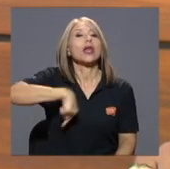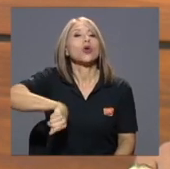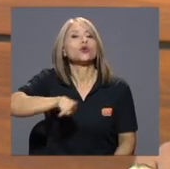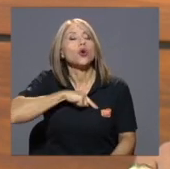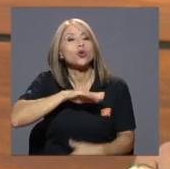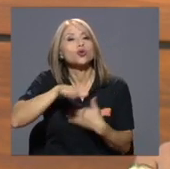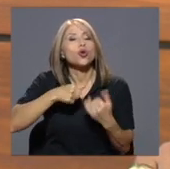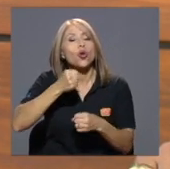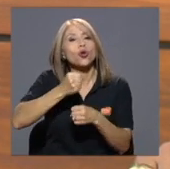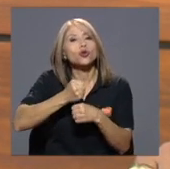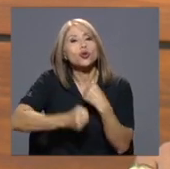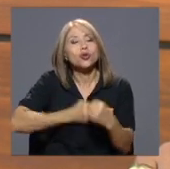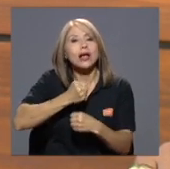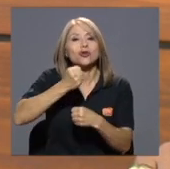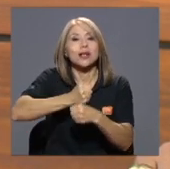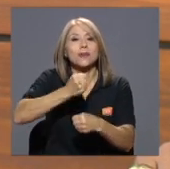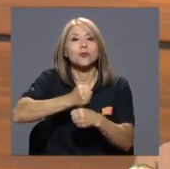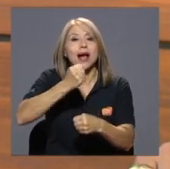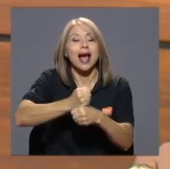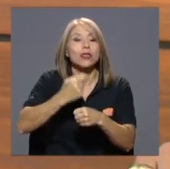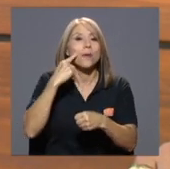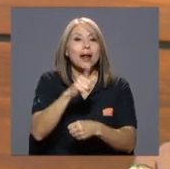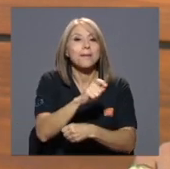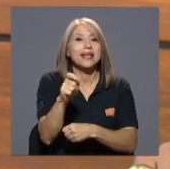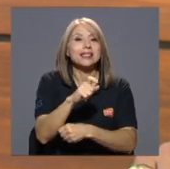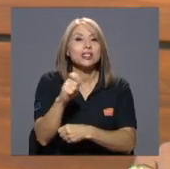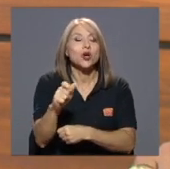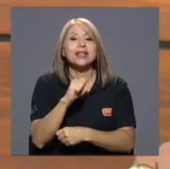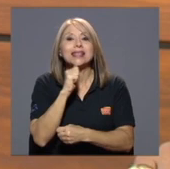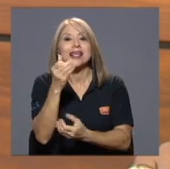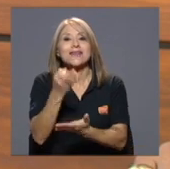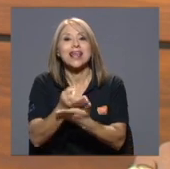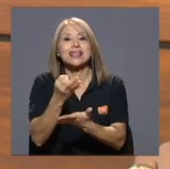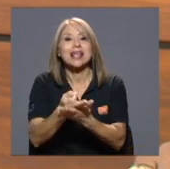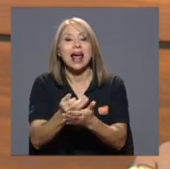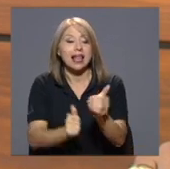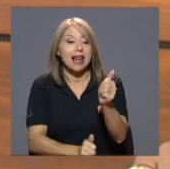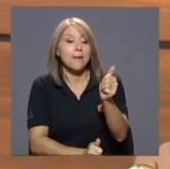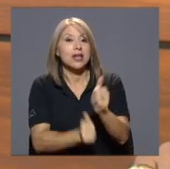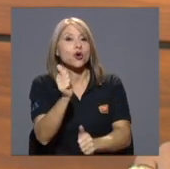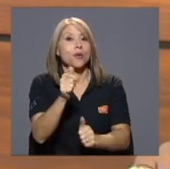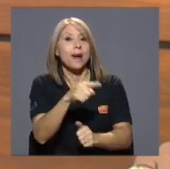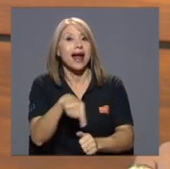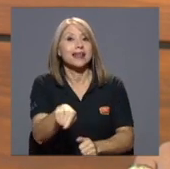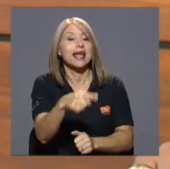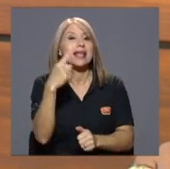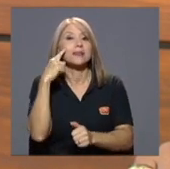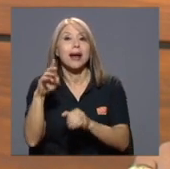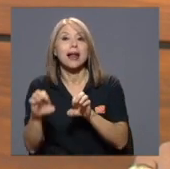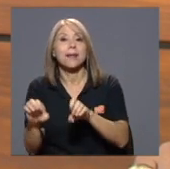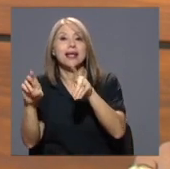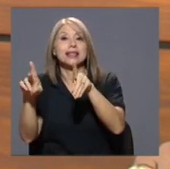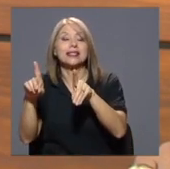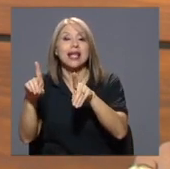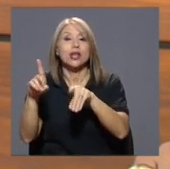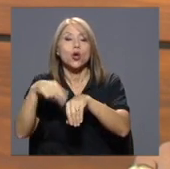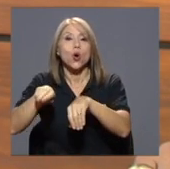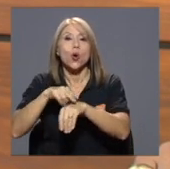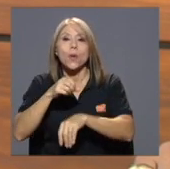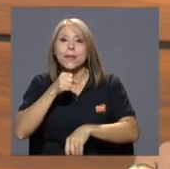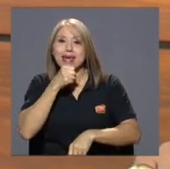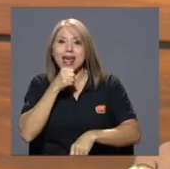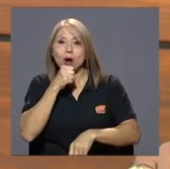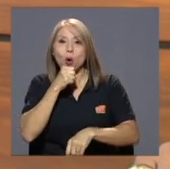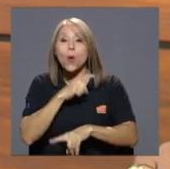a pensiones desfinanciadas, la mayor parte es para el Magisterio viejo. Entonces, el Magisterio nuevo está mucho